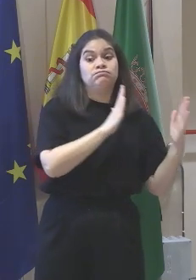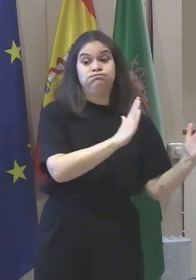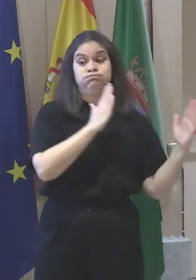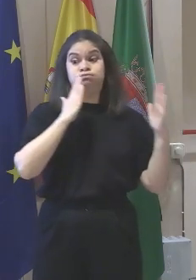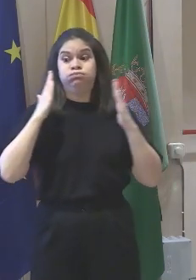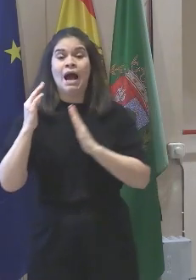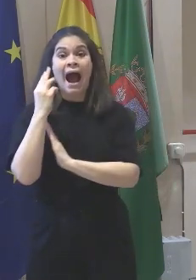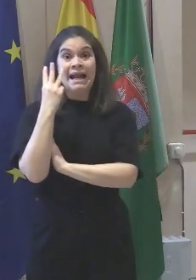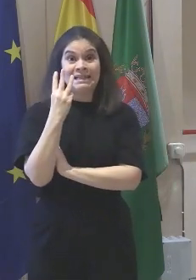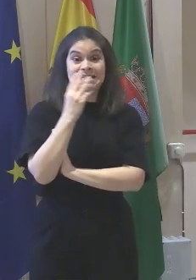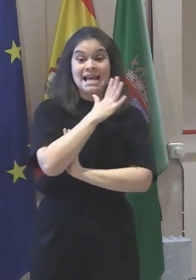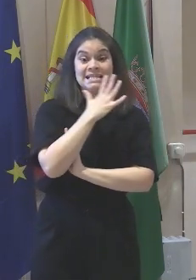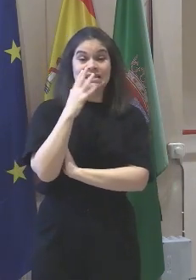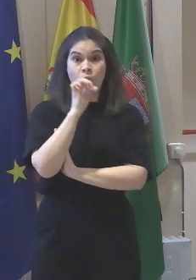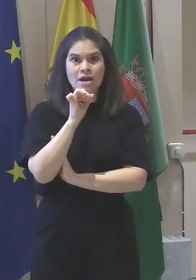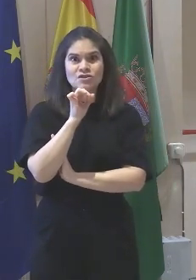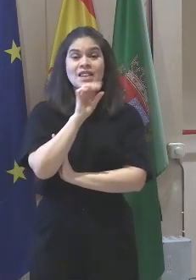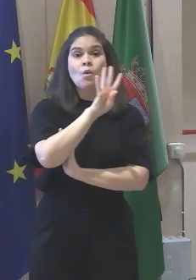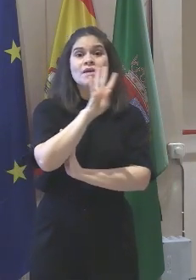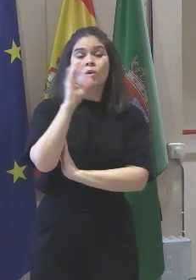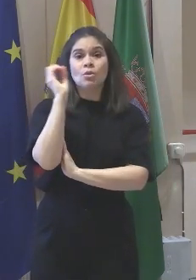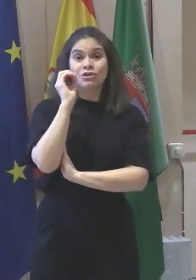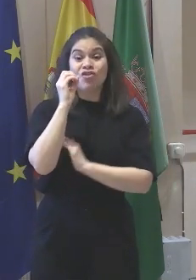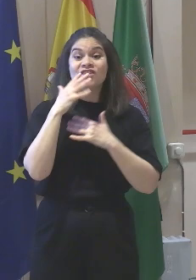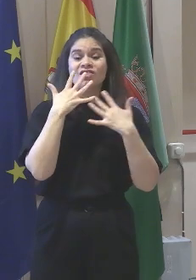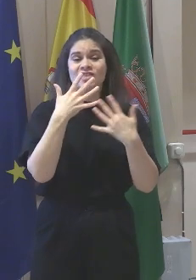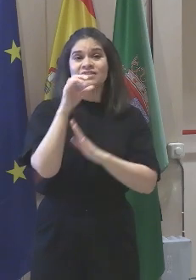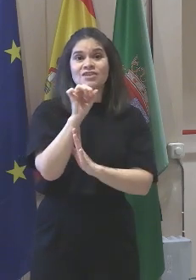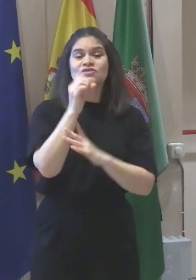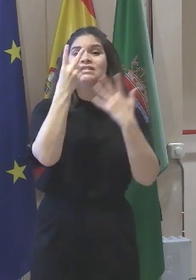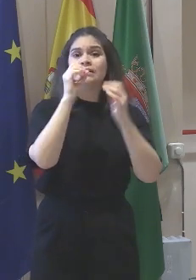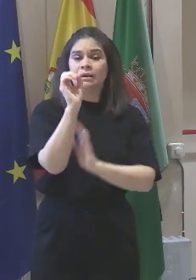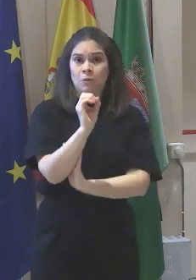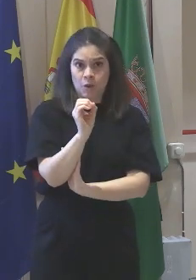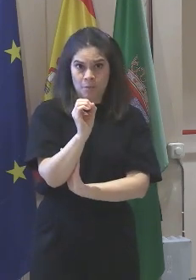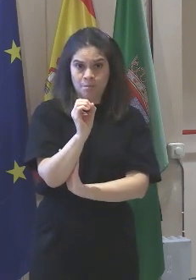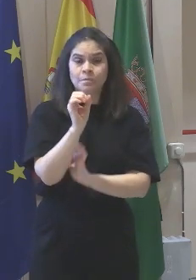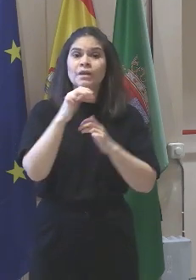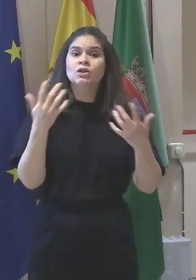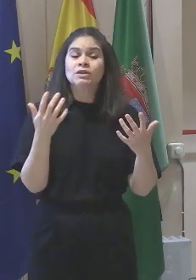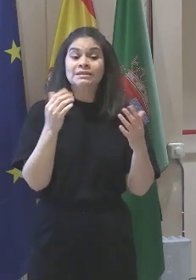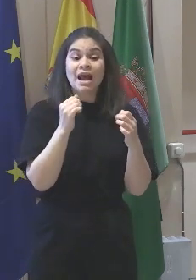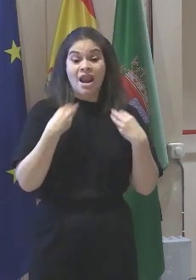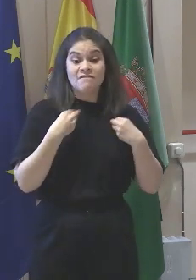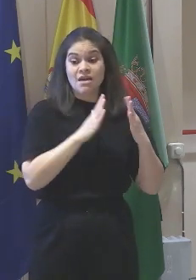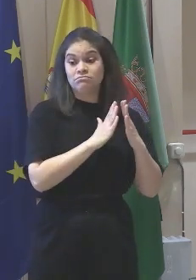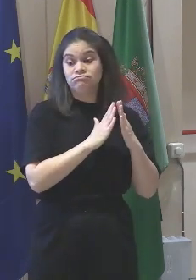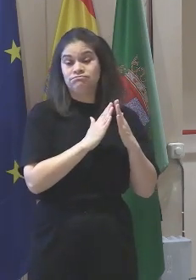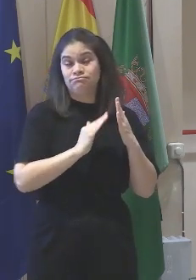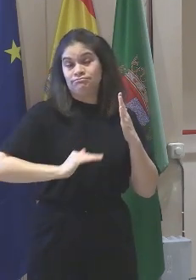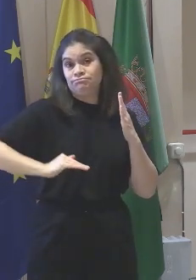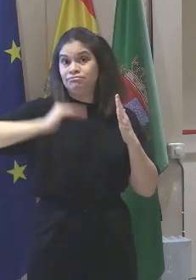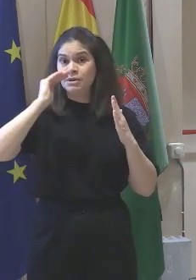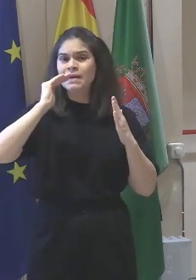5 años es del 44%. Y en 10 años del 70%. Y a lo largo de la vida